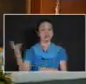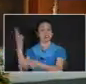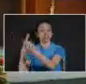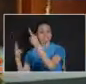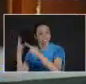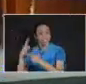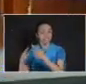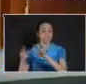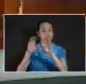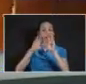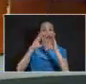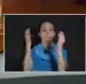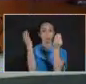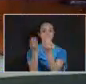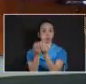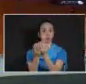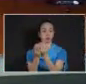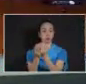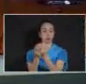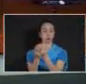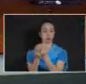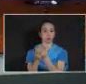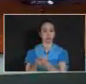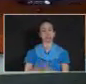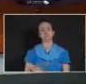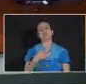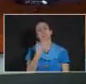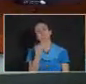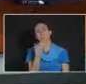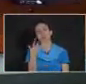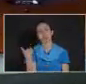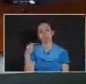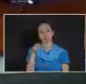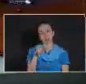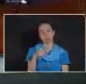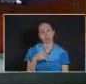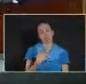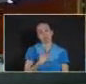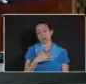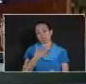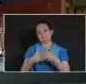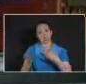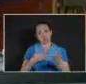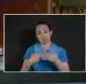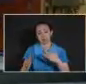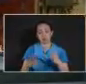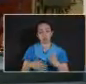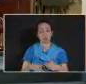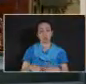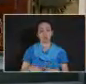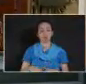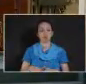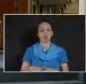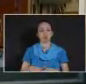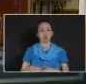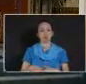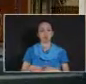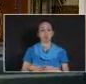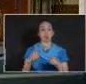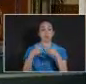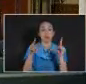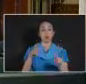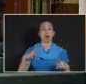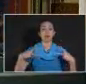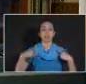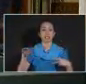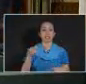Y eso es fácil, hermano, para uno. Para mí sería bien fácil, y para cualquiera. Pero ahí habría que ver quiénes